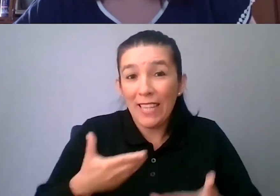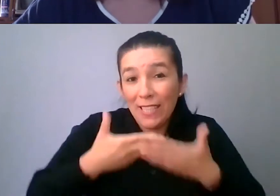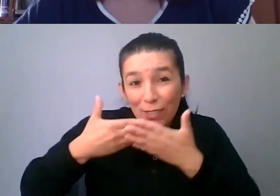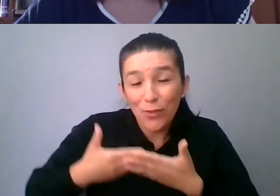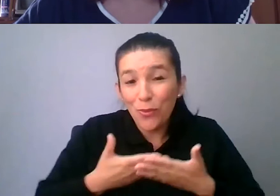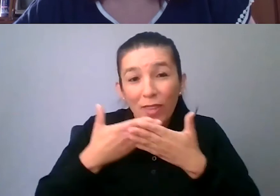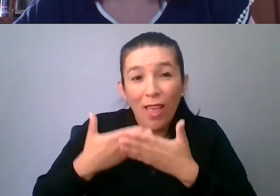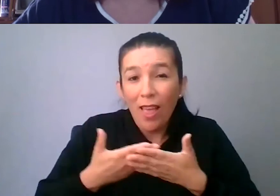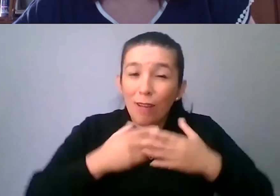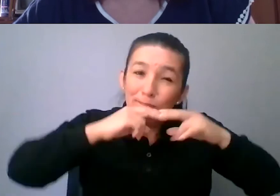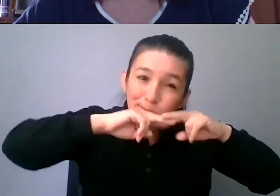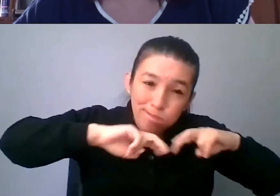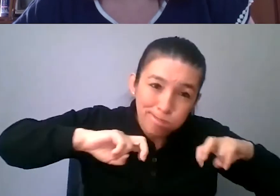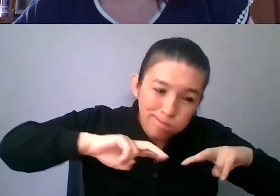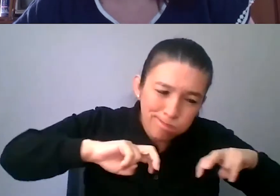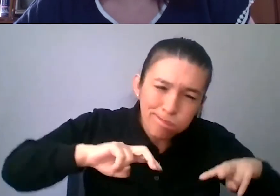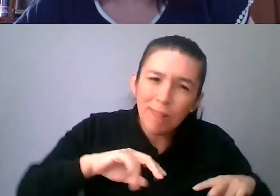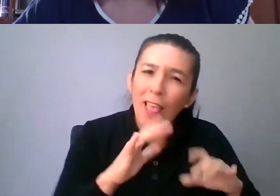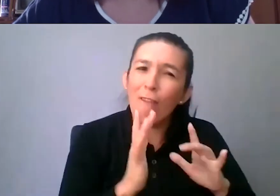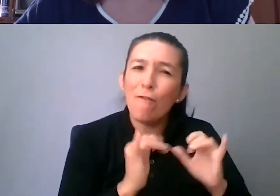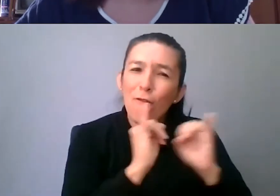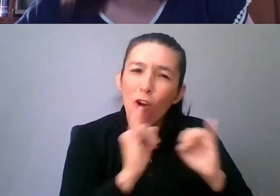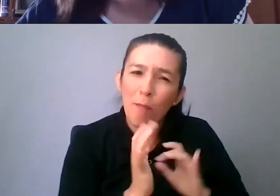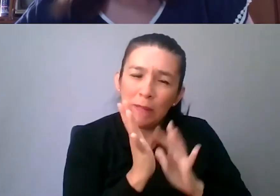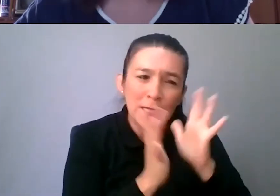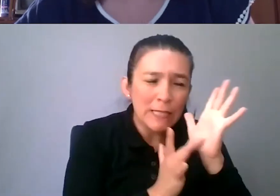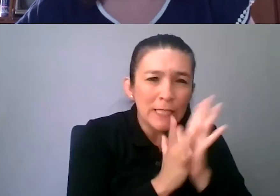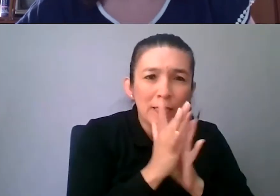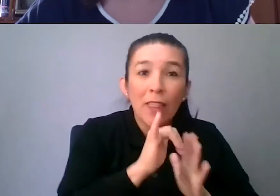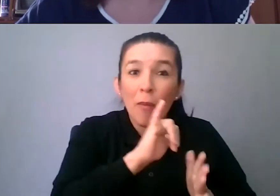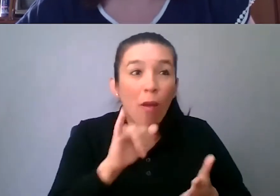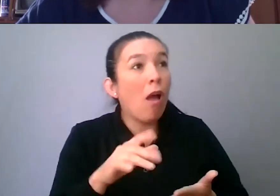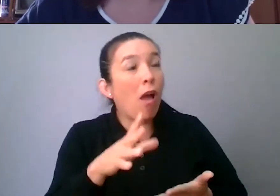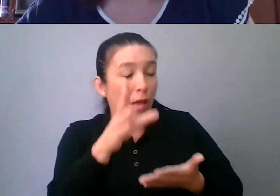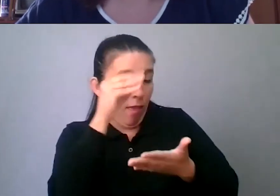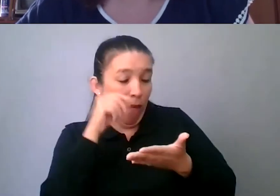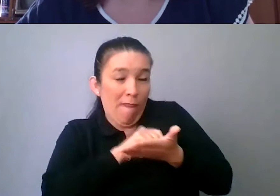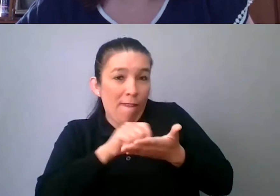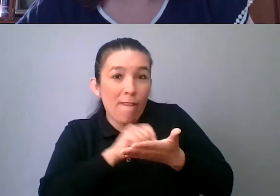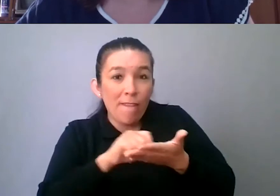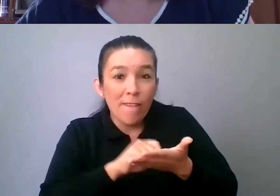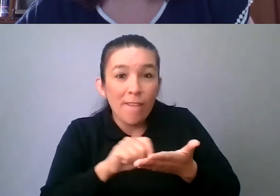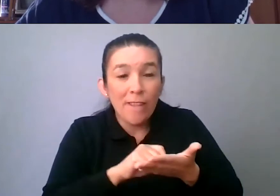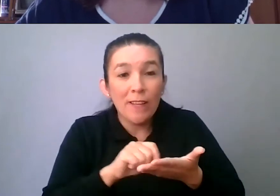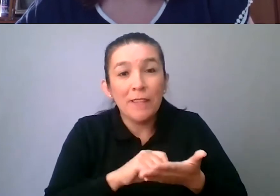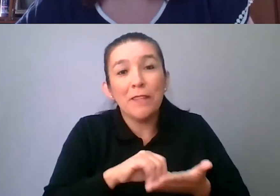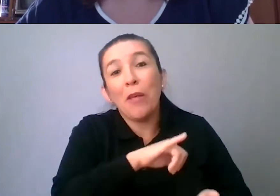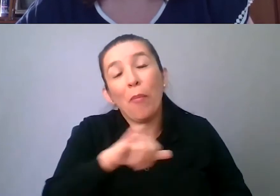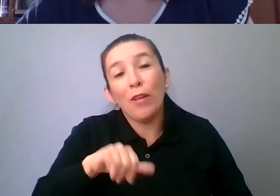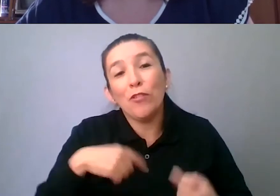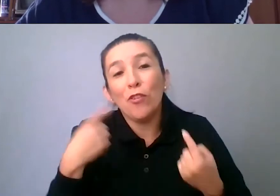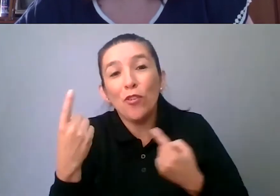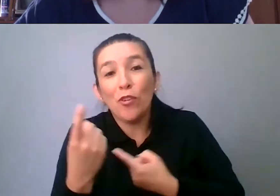estudiado, investigado esas figuras y también, bueno, la han puesto por escrito, que es la forma como también la podemos llegar